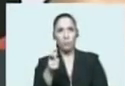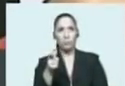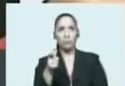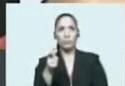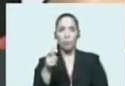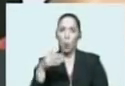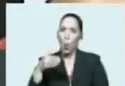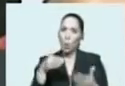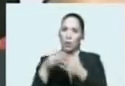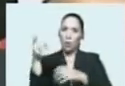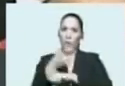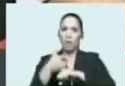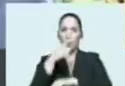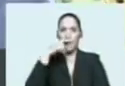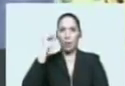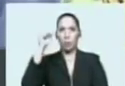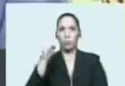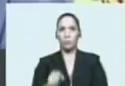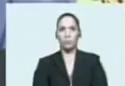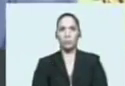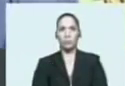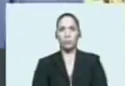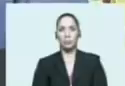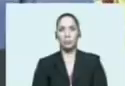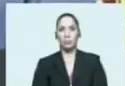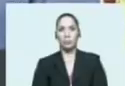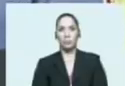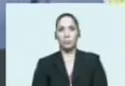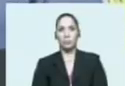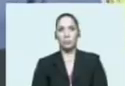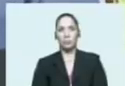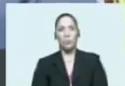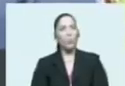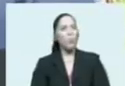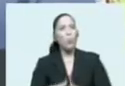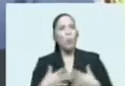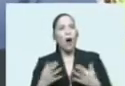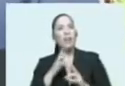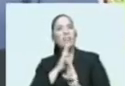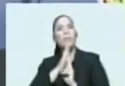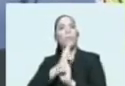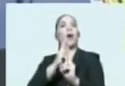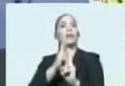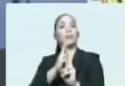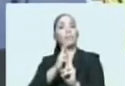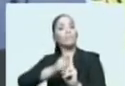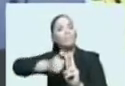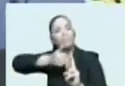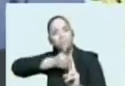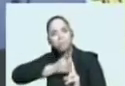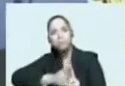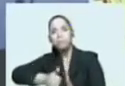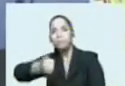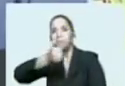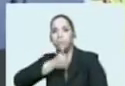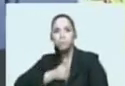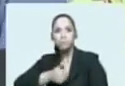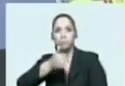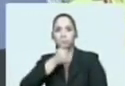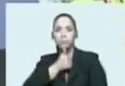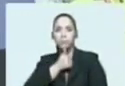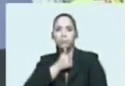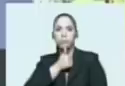gobierno de nicolás maduro y cuál fue nuestra respuesta resistir y cuál fue nuestra